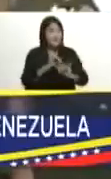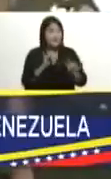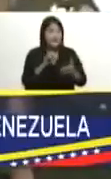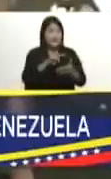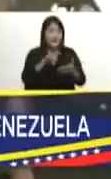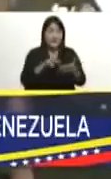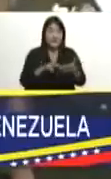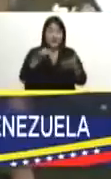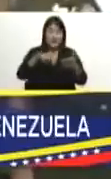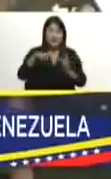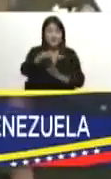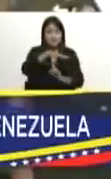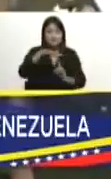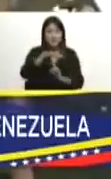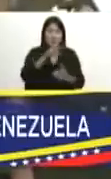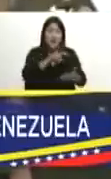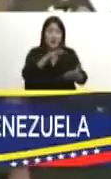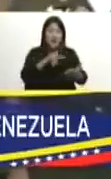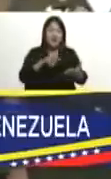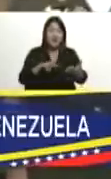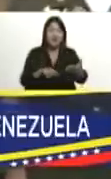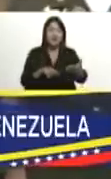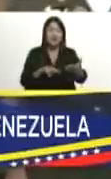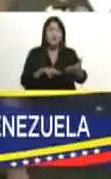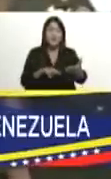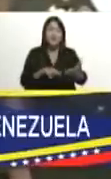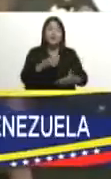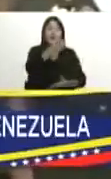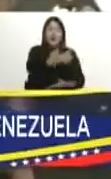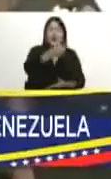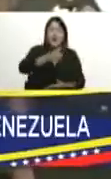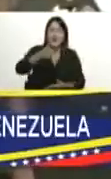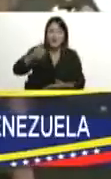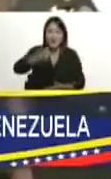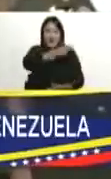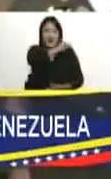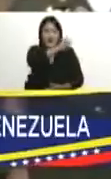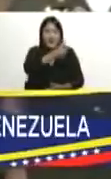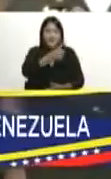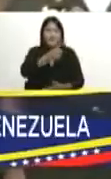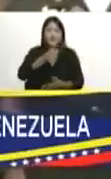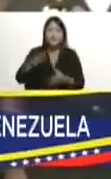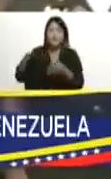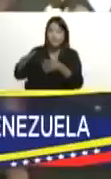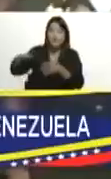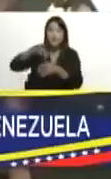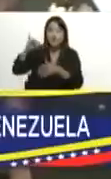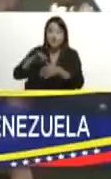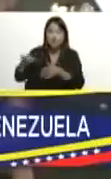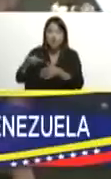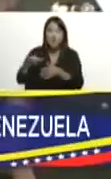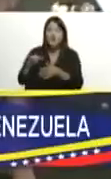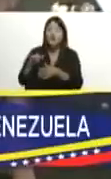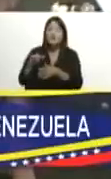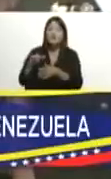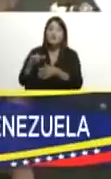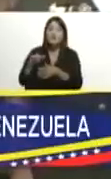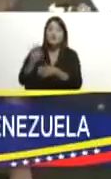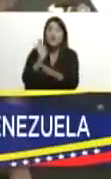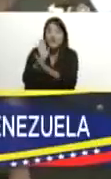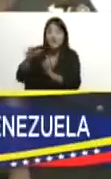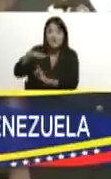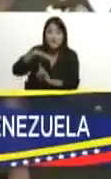aquí, desde estos espacios, bueno, cada comandante de región estratégica de defensa integral, los 8 comandantes de